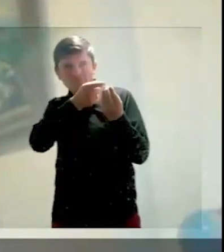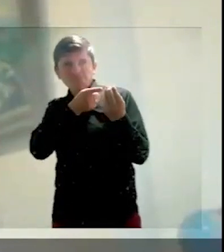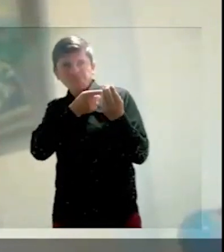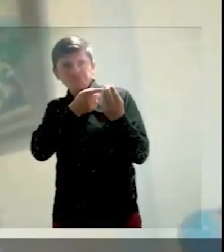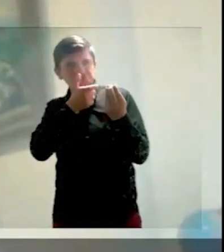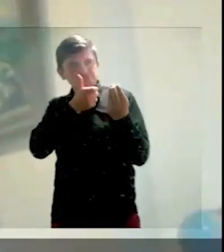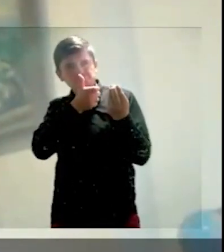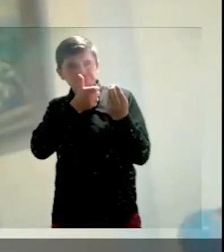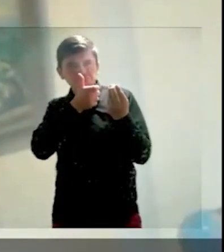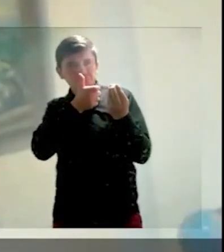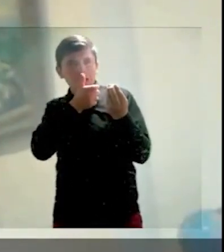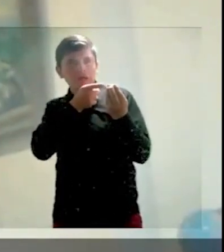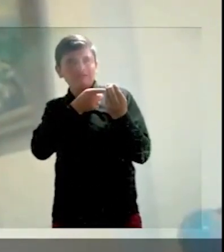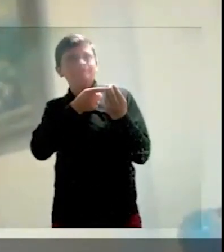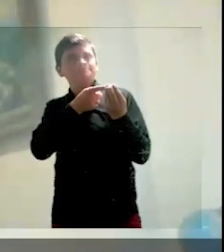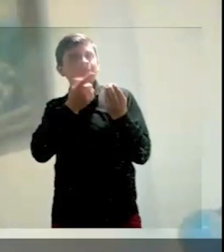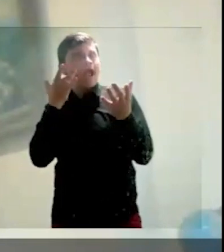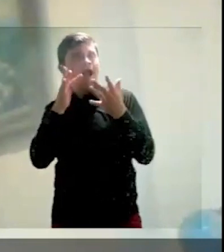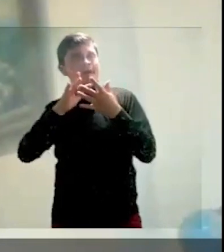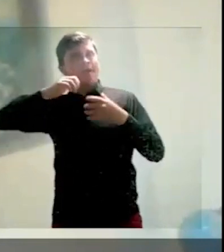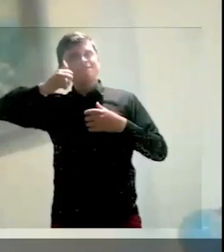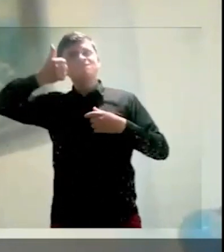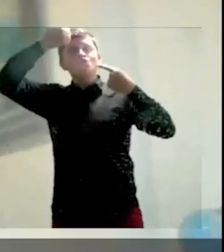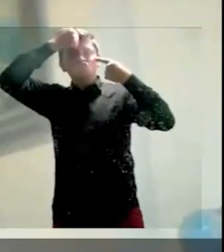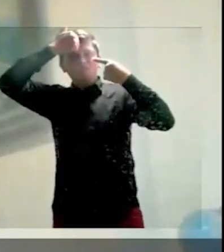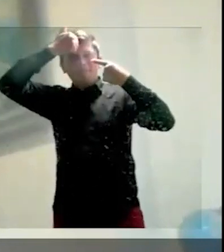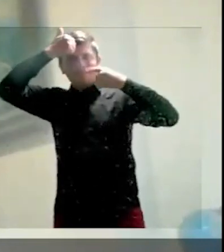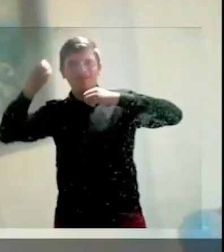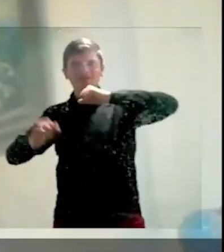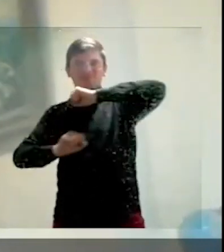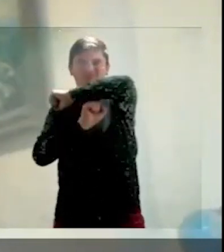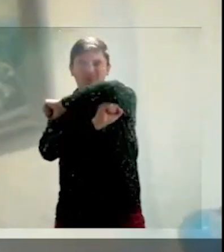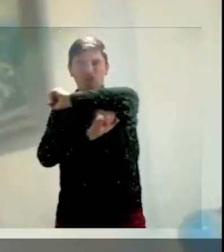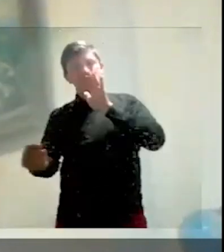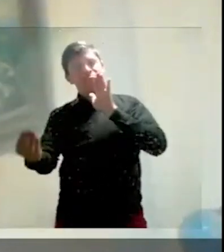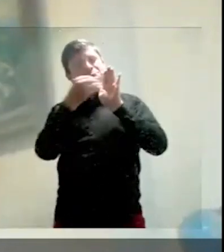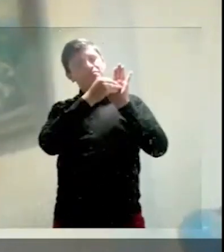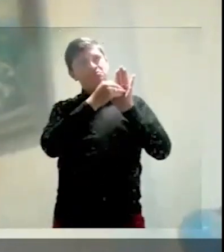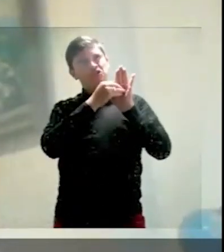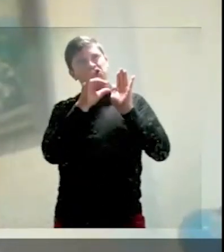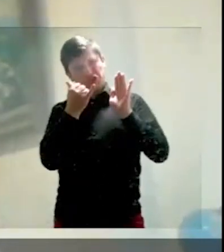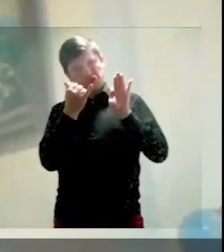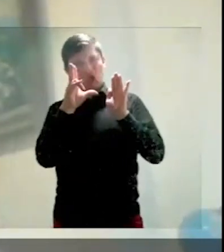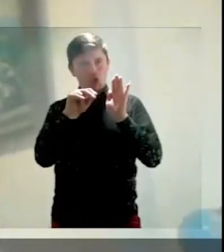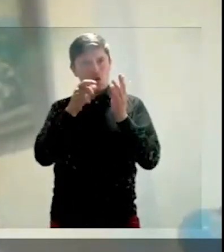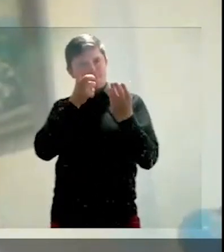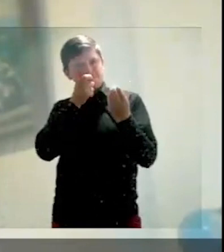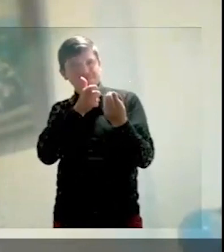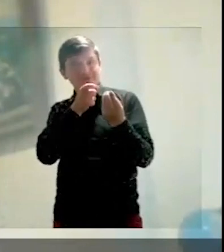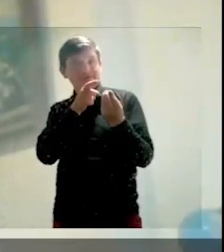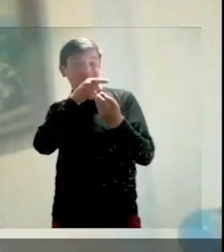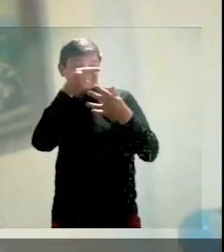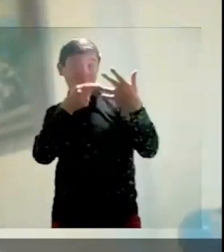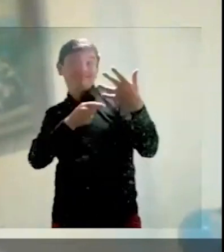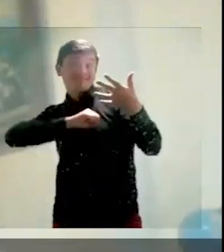derechos realmente fundamentales. ¿Para qué? Para que sean, que tengan pues todas las garantías,